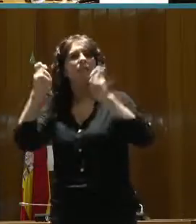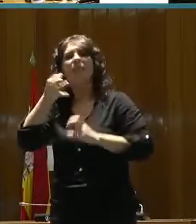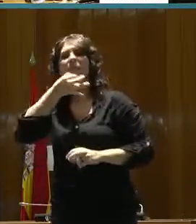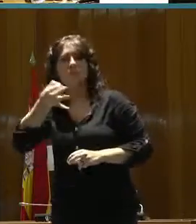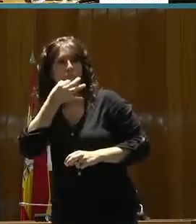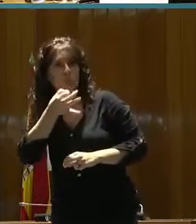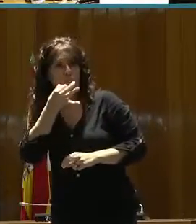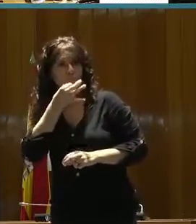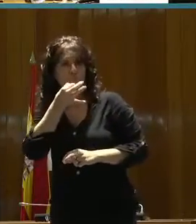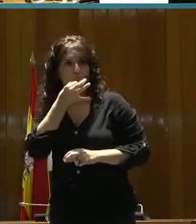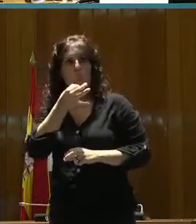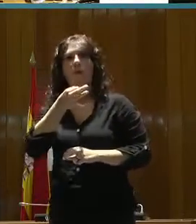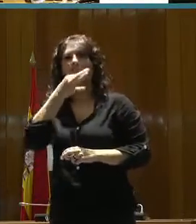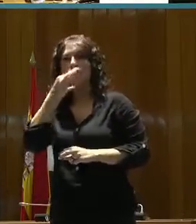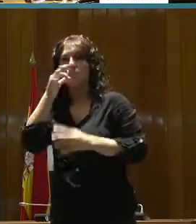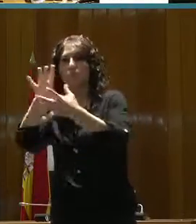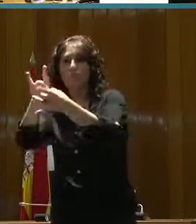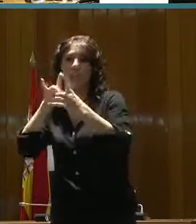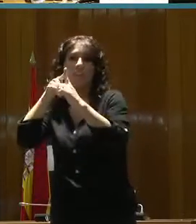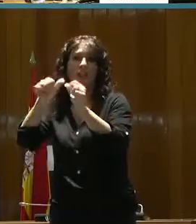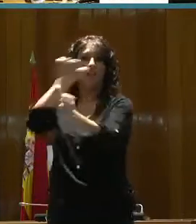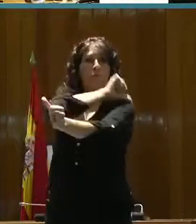discurso referido y cambio de rol,